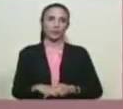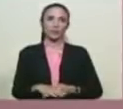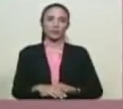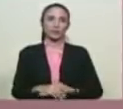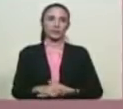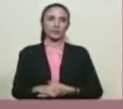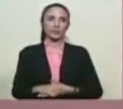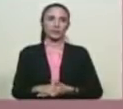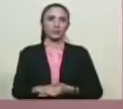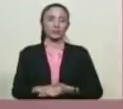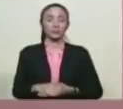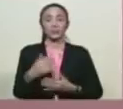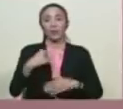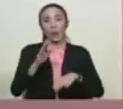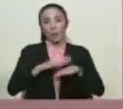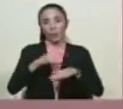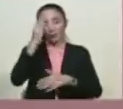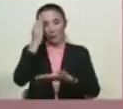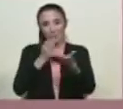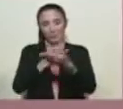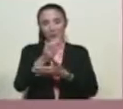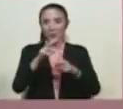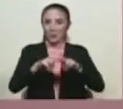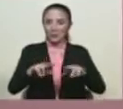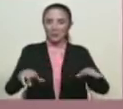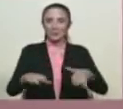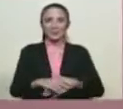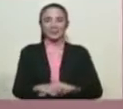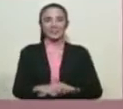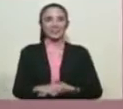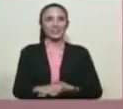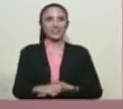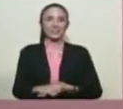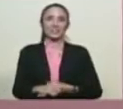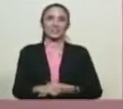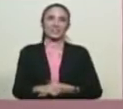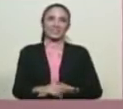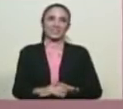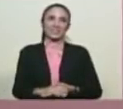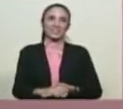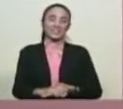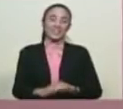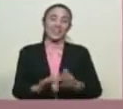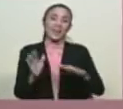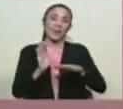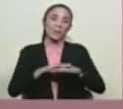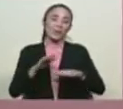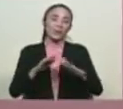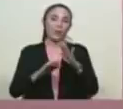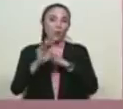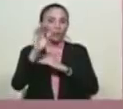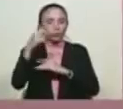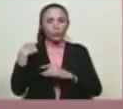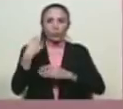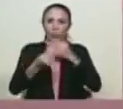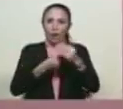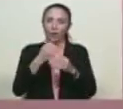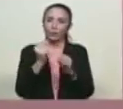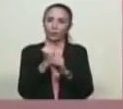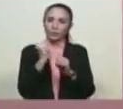Porque creo en los niños, en las niñas. Porque creo en el futuro de la gente. Y no solo creo porque hago,